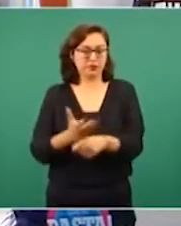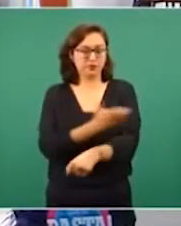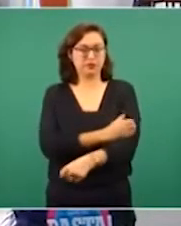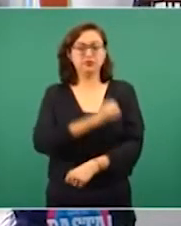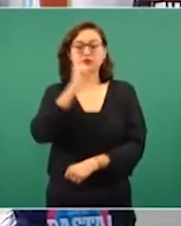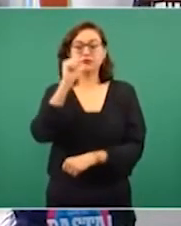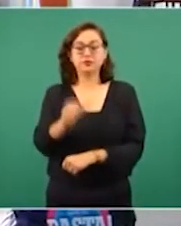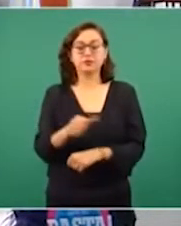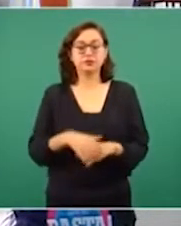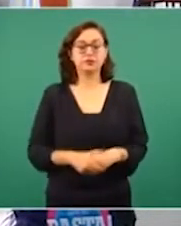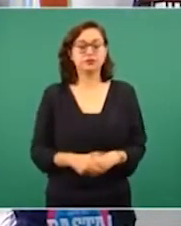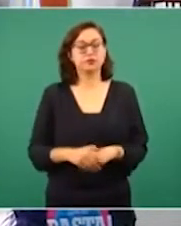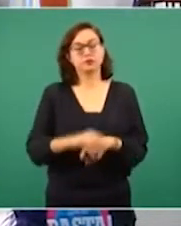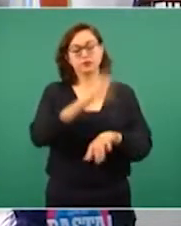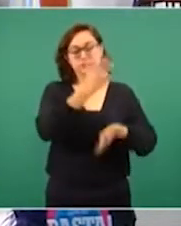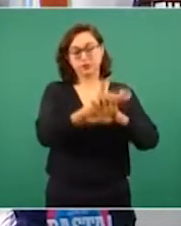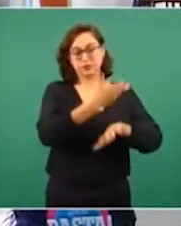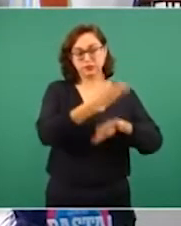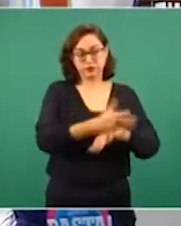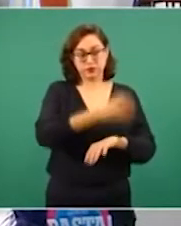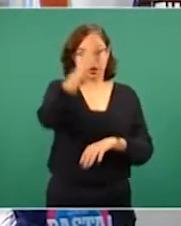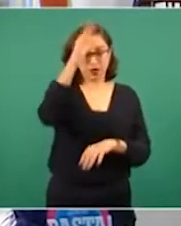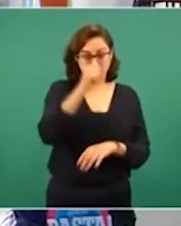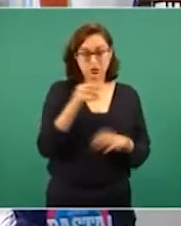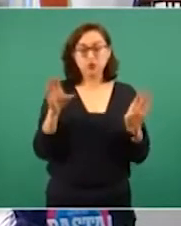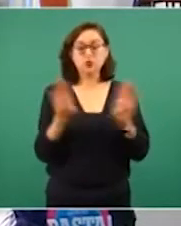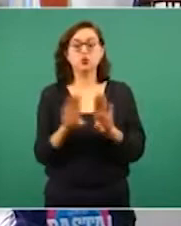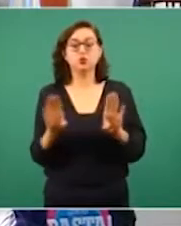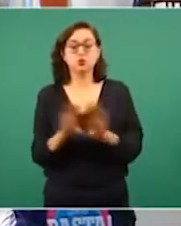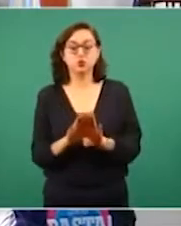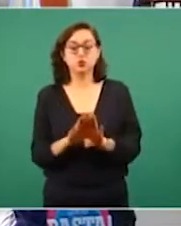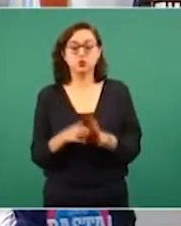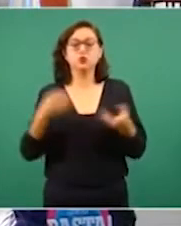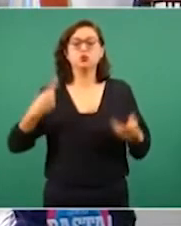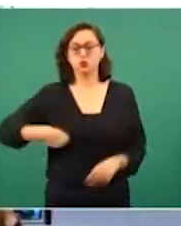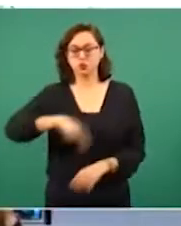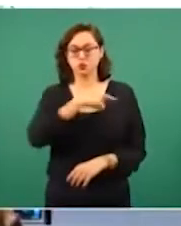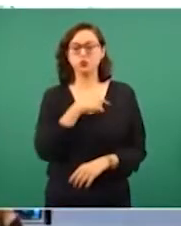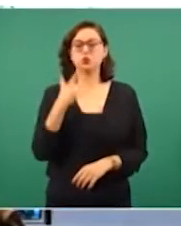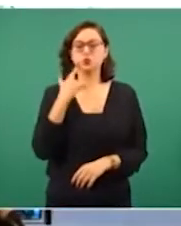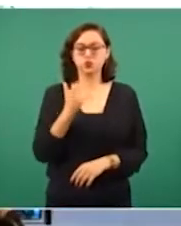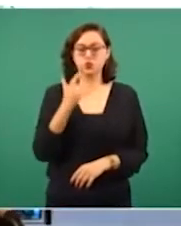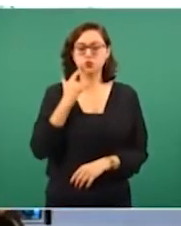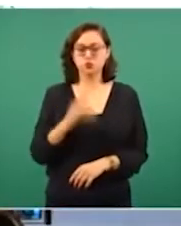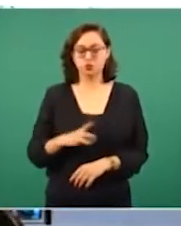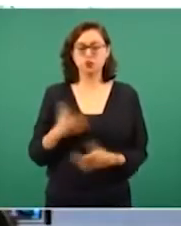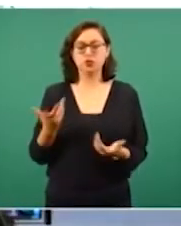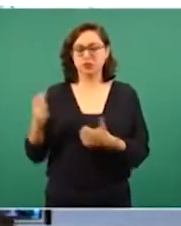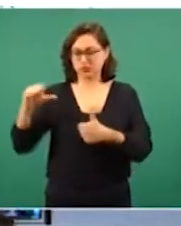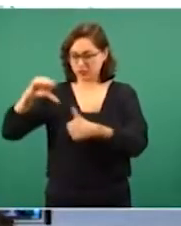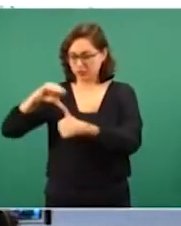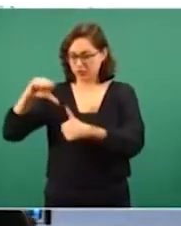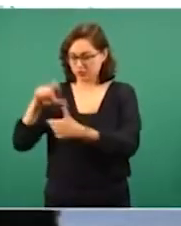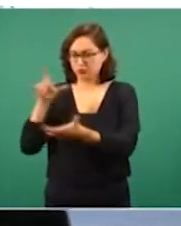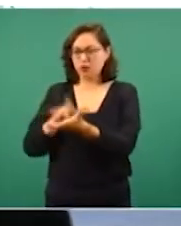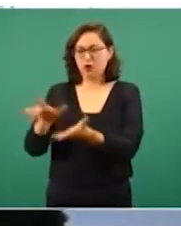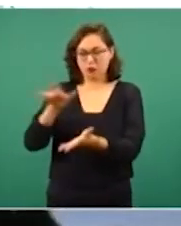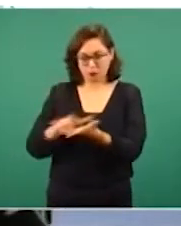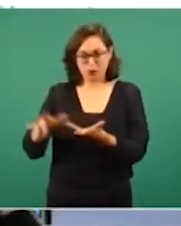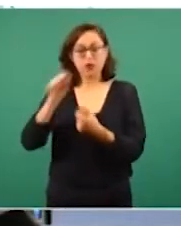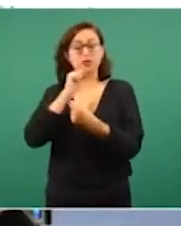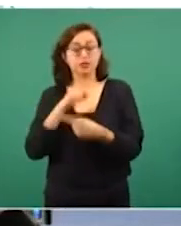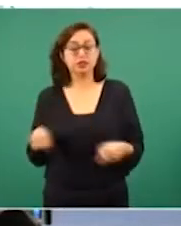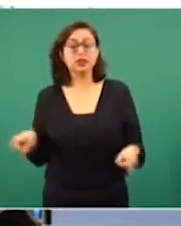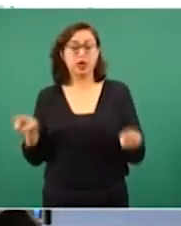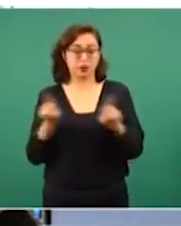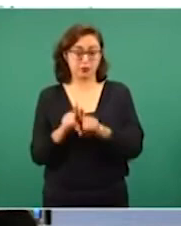¿qué es el acuerdo con Estados Unidos? Hagamos un esfuerzo, también les compartimos qué hemos hecho en Centroamérica, con